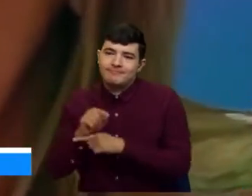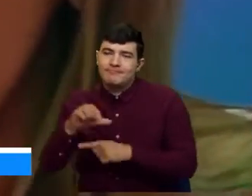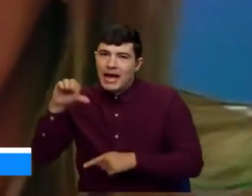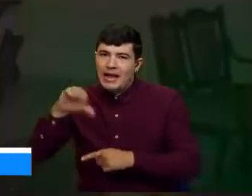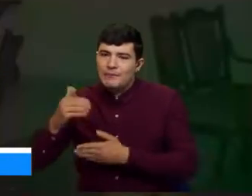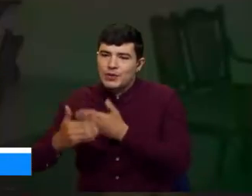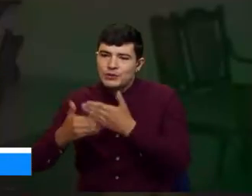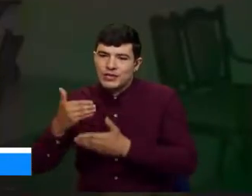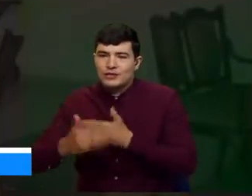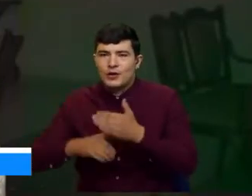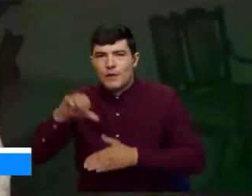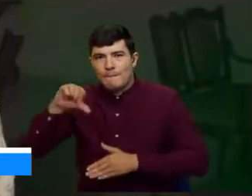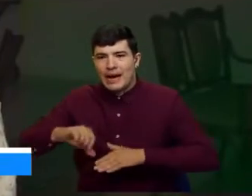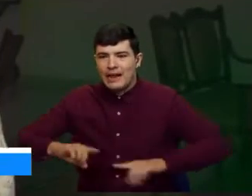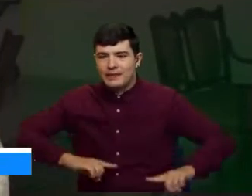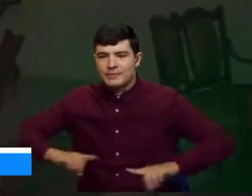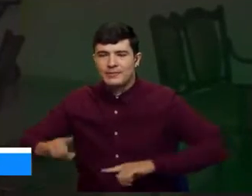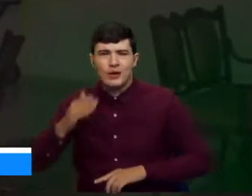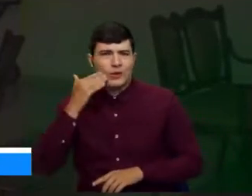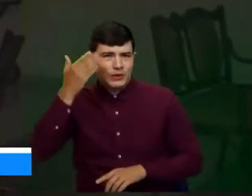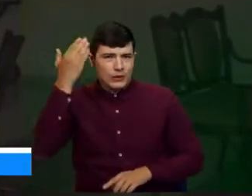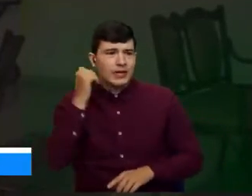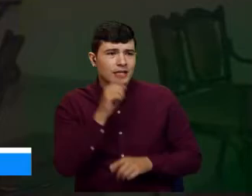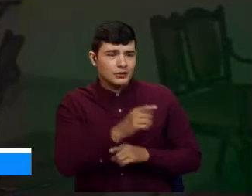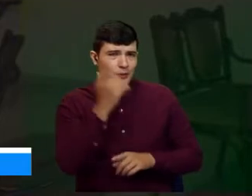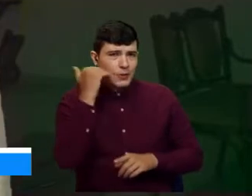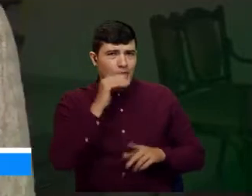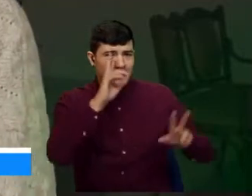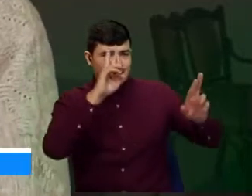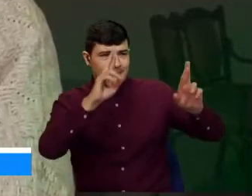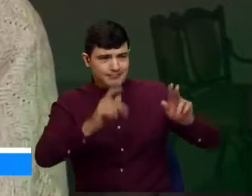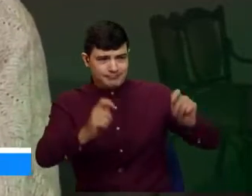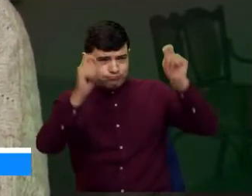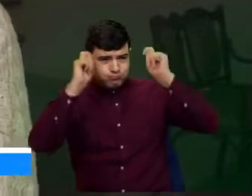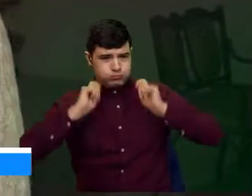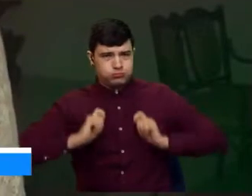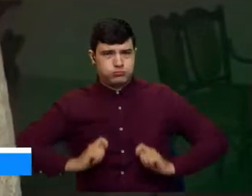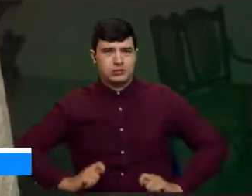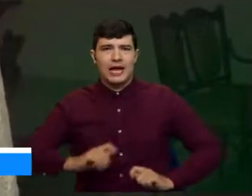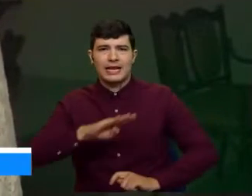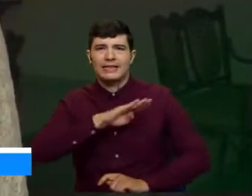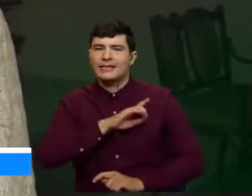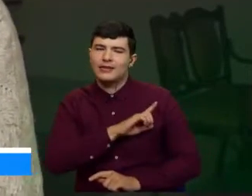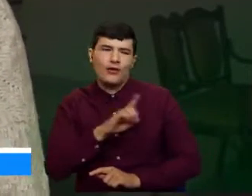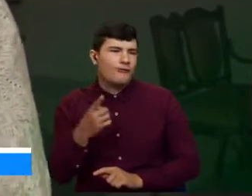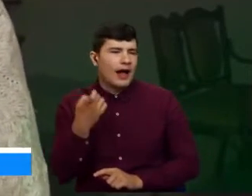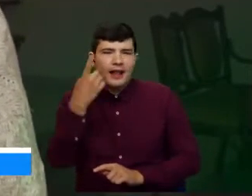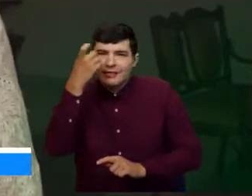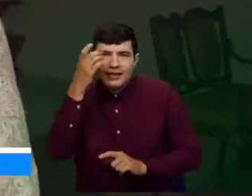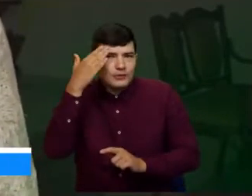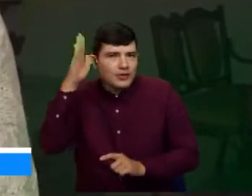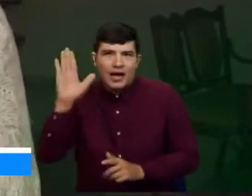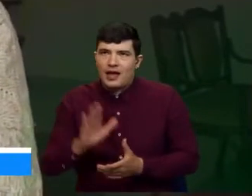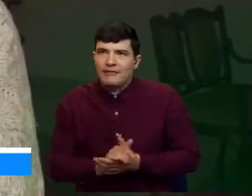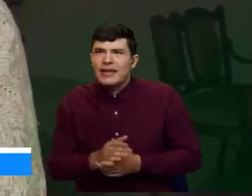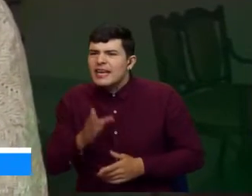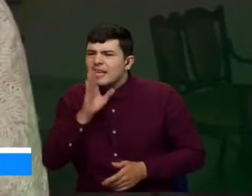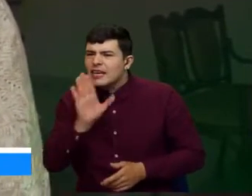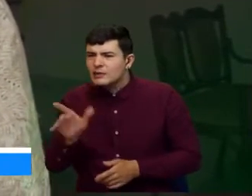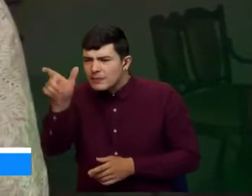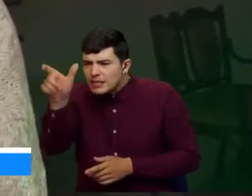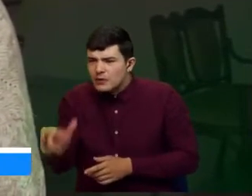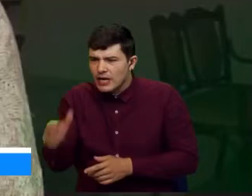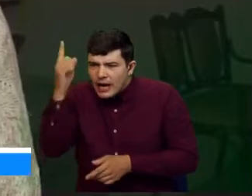ejecución. Mire, desde que la señora Miriam se posesionó hubo una total ingobernabilidad porque no se supo en realidad quién era el que